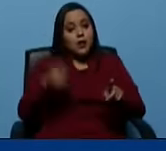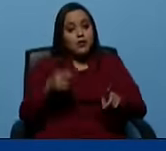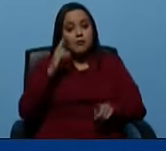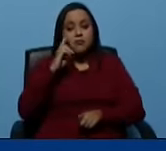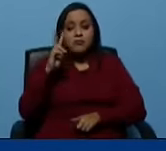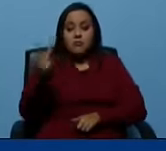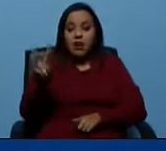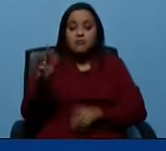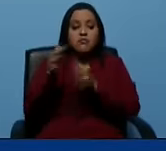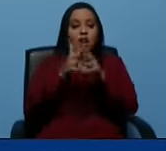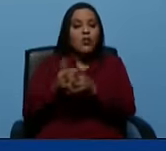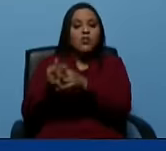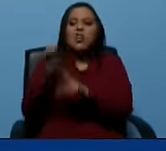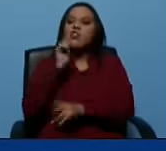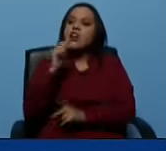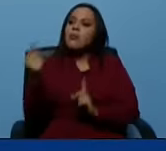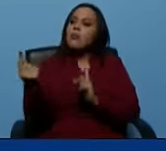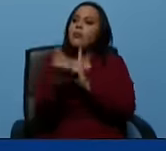se habla.